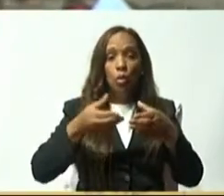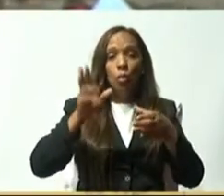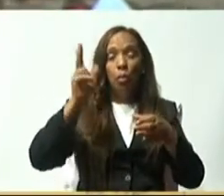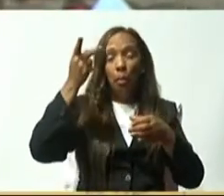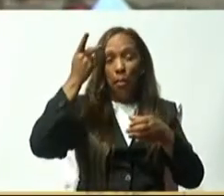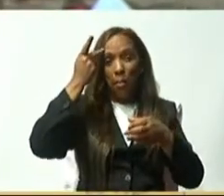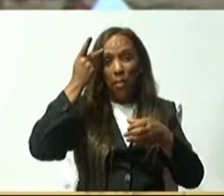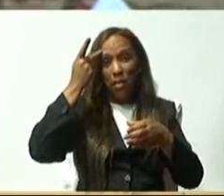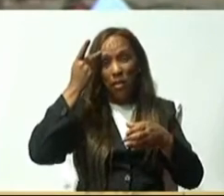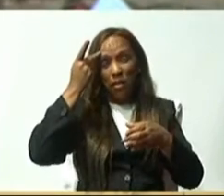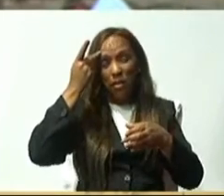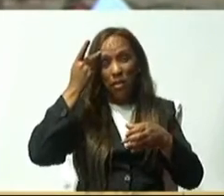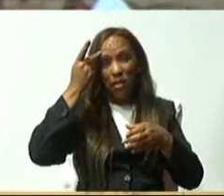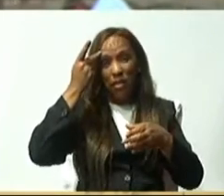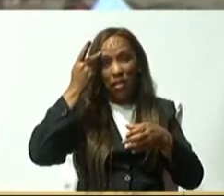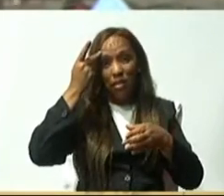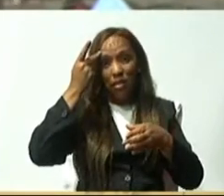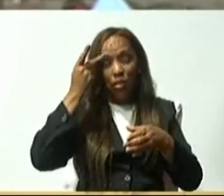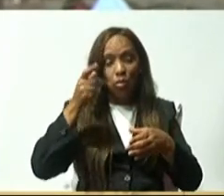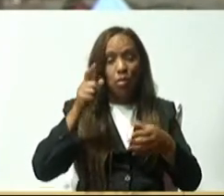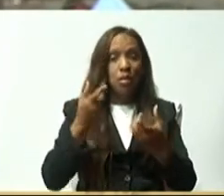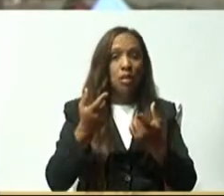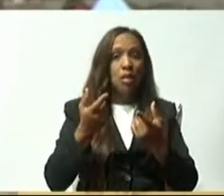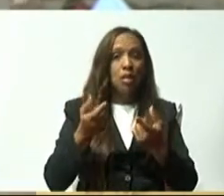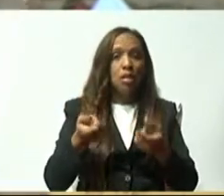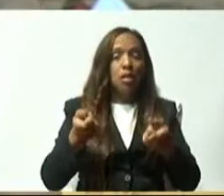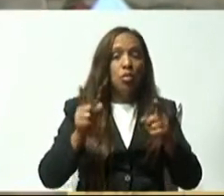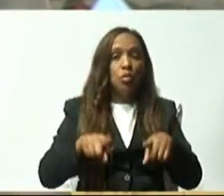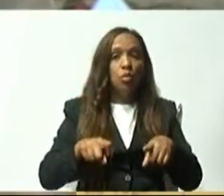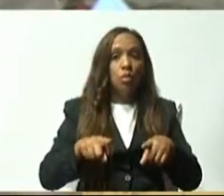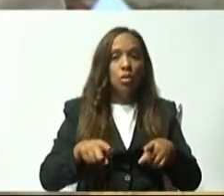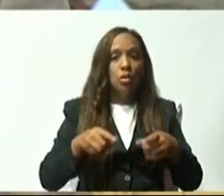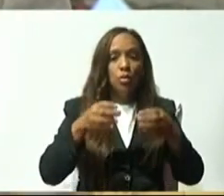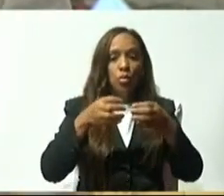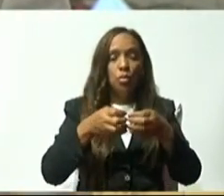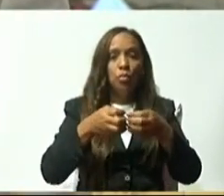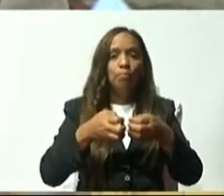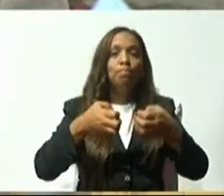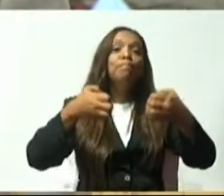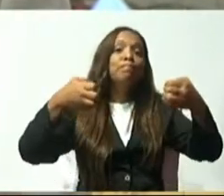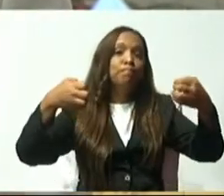general del Partido Revolucionario Moderno en el municipio de Santiago.